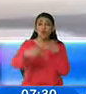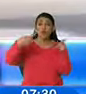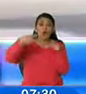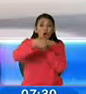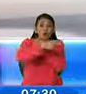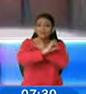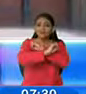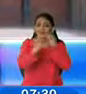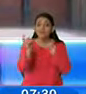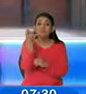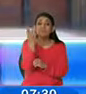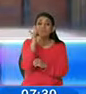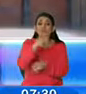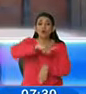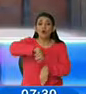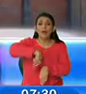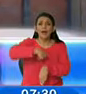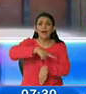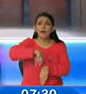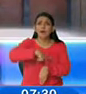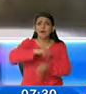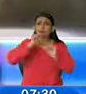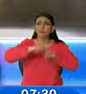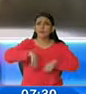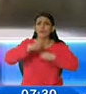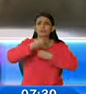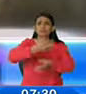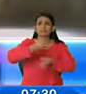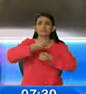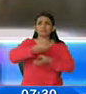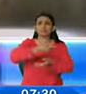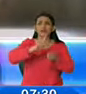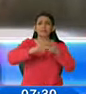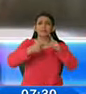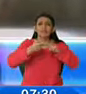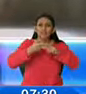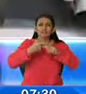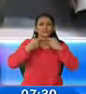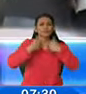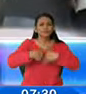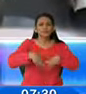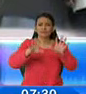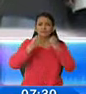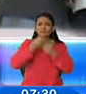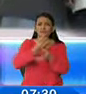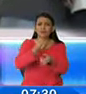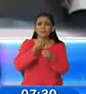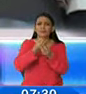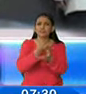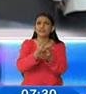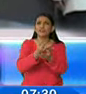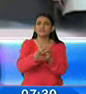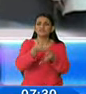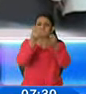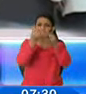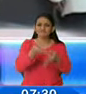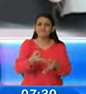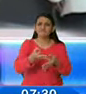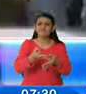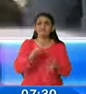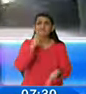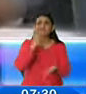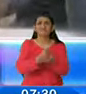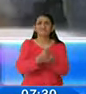durante 18 horas, la cual permitió llevar a sus hogares, amigos televidentes, la información de manera oportuna y